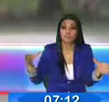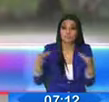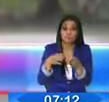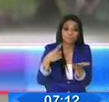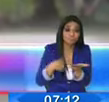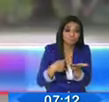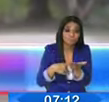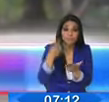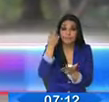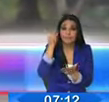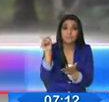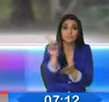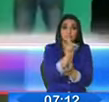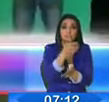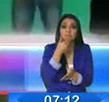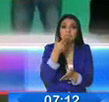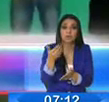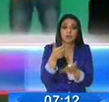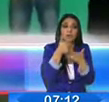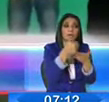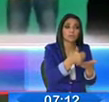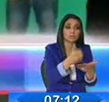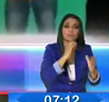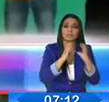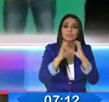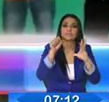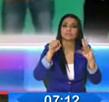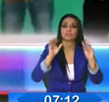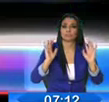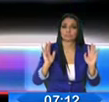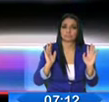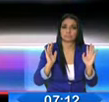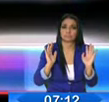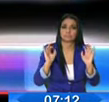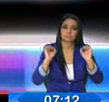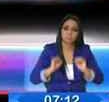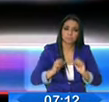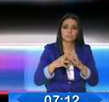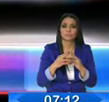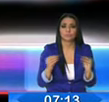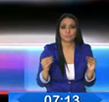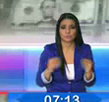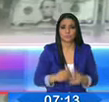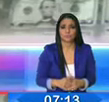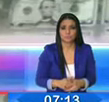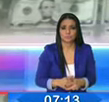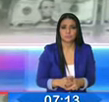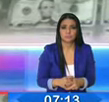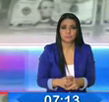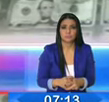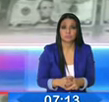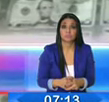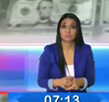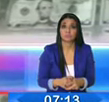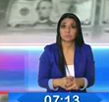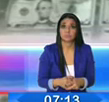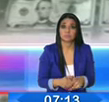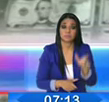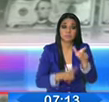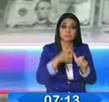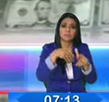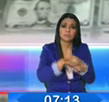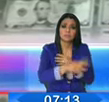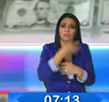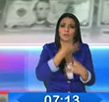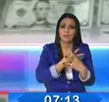la medida más adecuada para evitar este tipo de de interpretaciones por parte de los privados de la